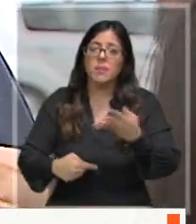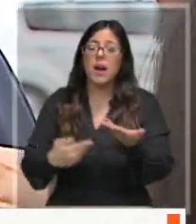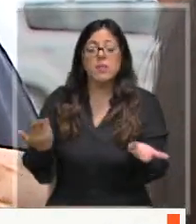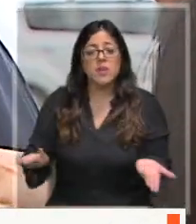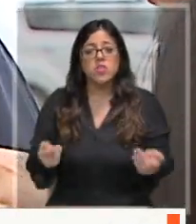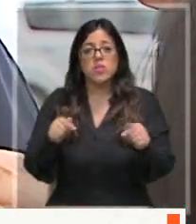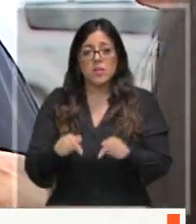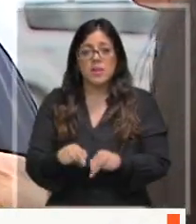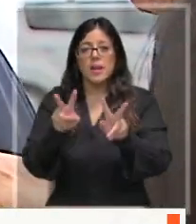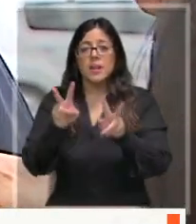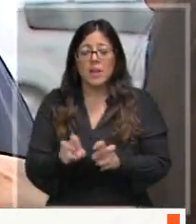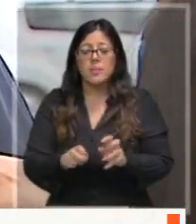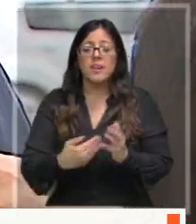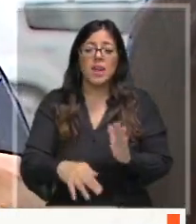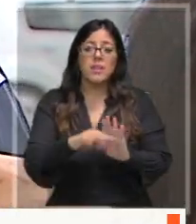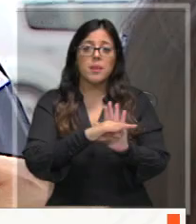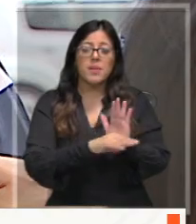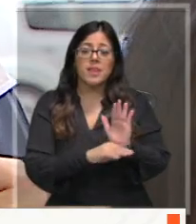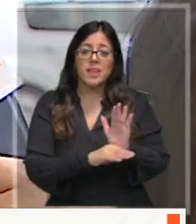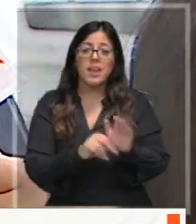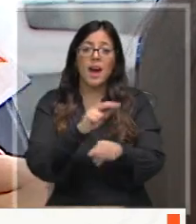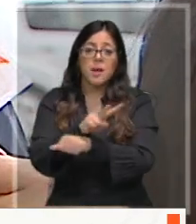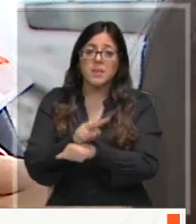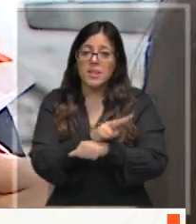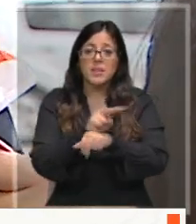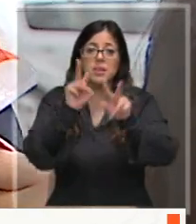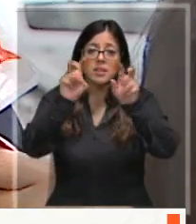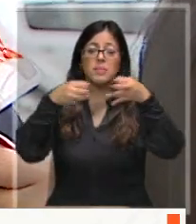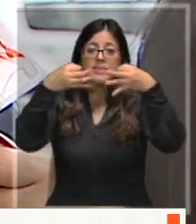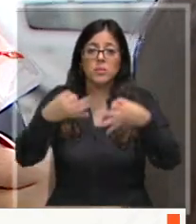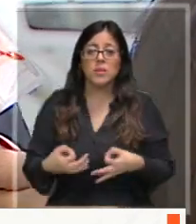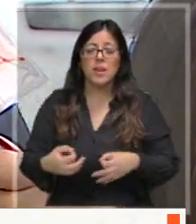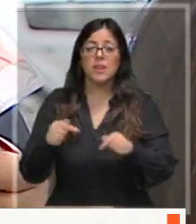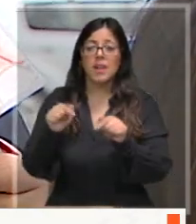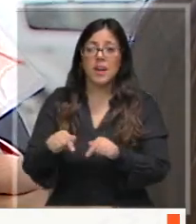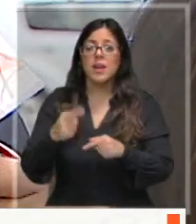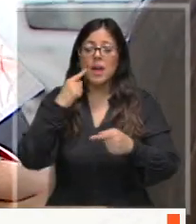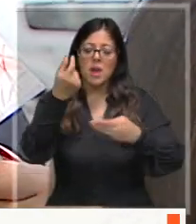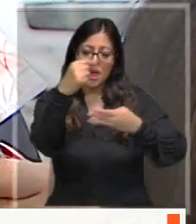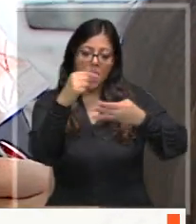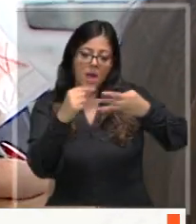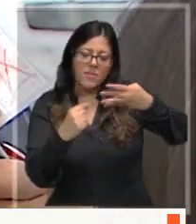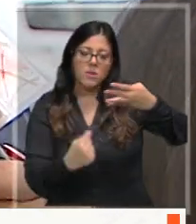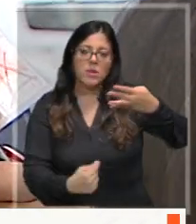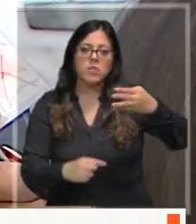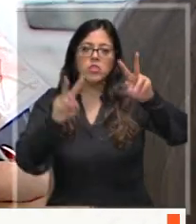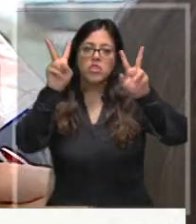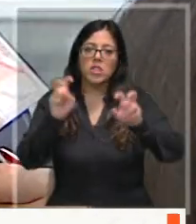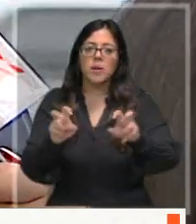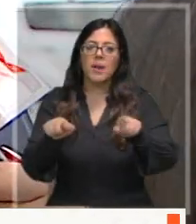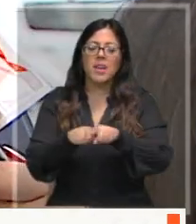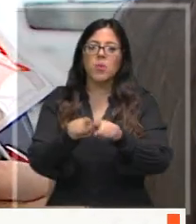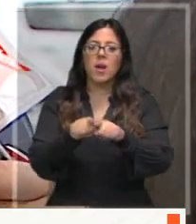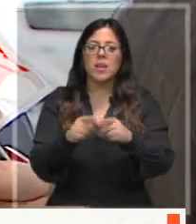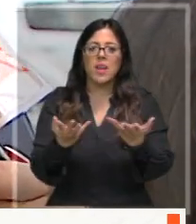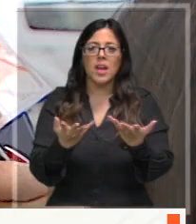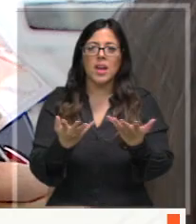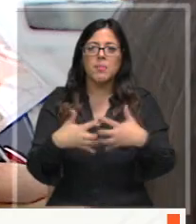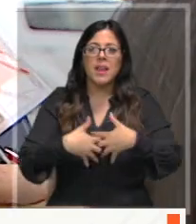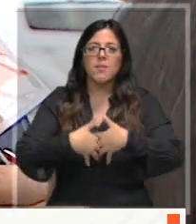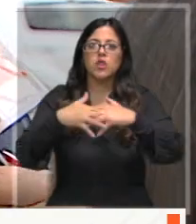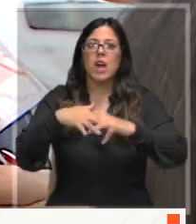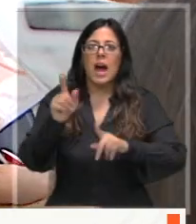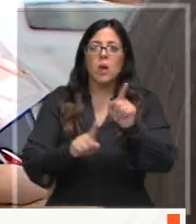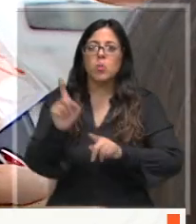dentro de las medidas administrativas de seguridad, se están evaluando medidas para reforzar determinadas áreas que permitan